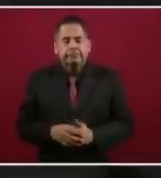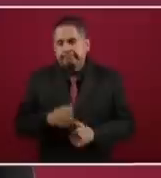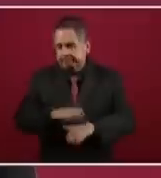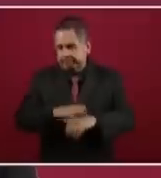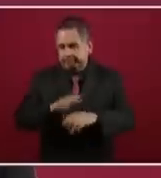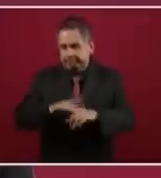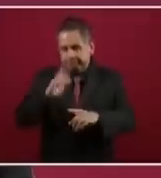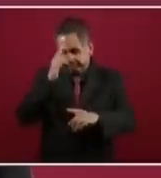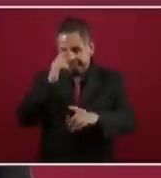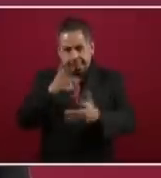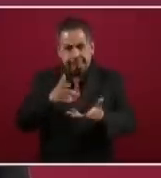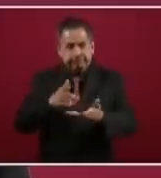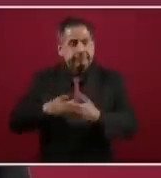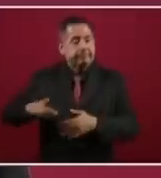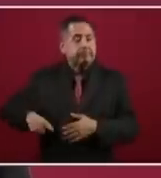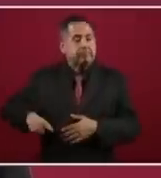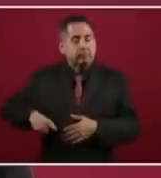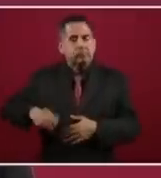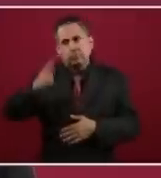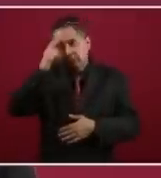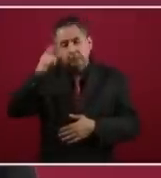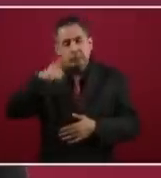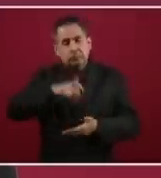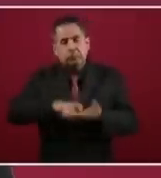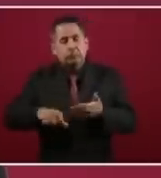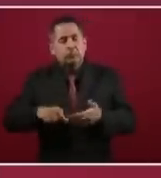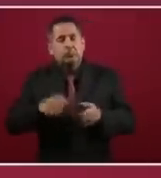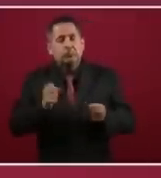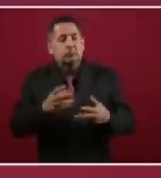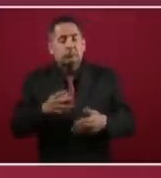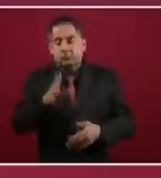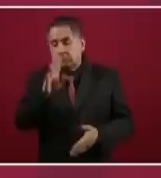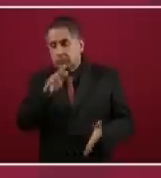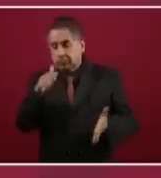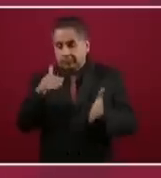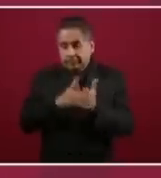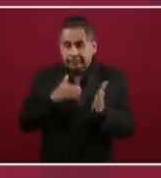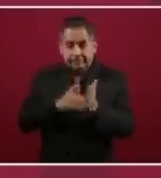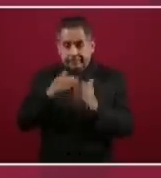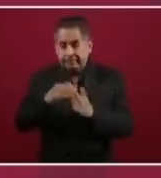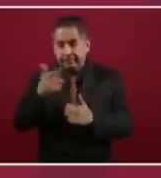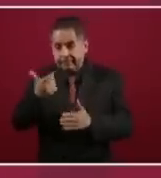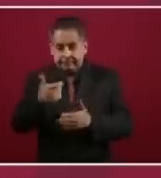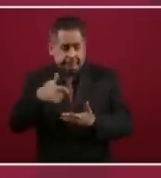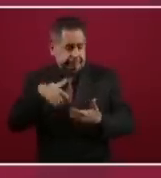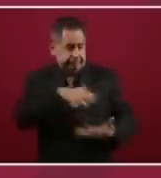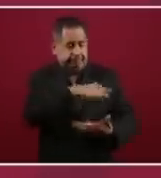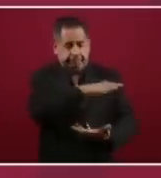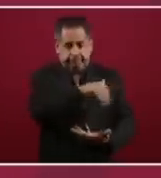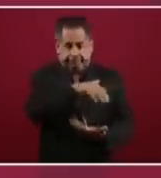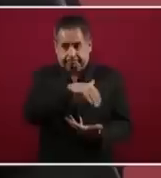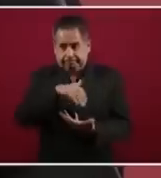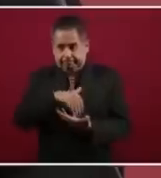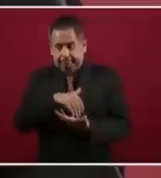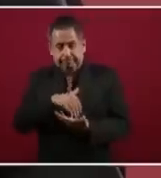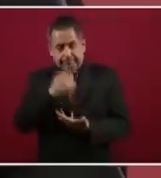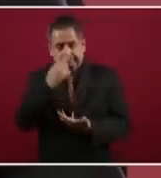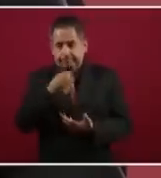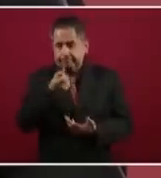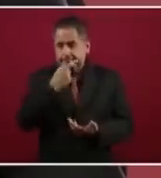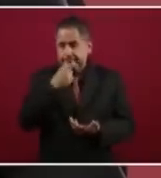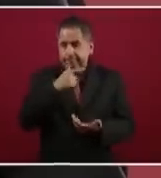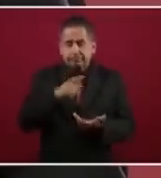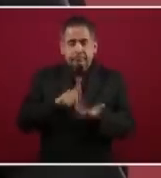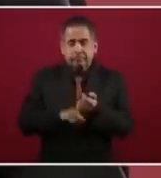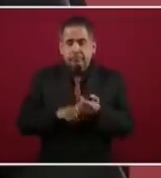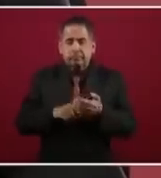recordando, el gobierno compró el año pasado 90 mil millones de pesos en medicamentos y